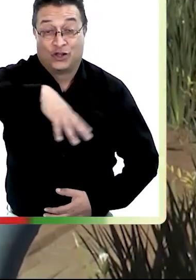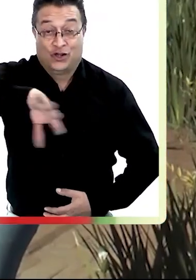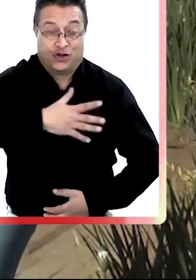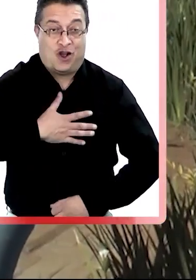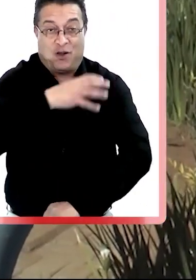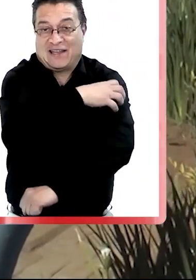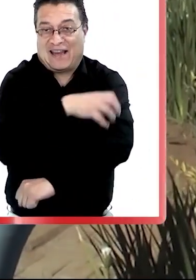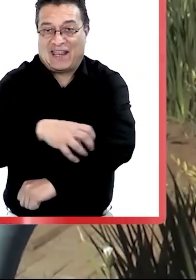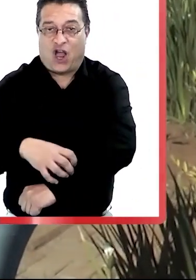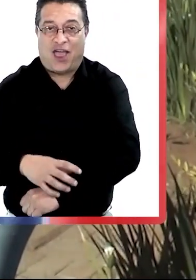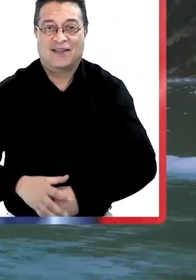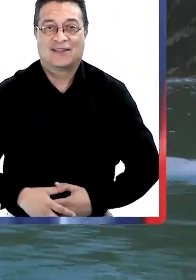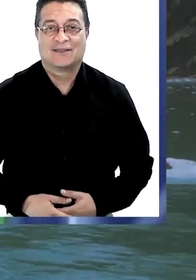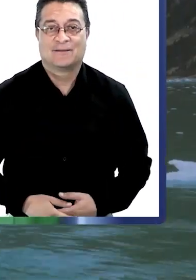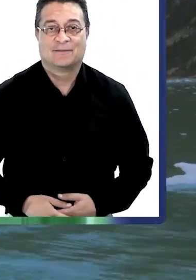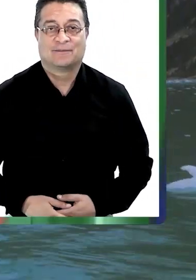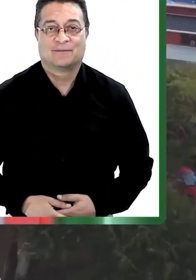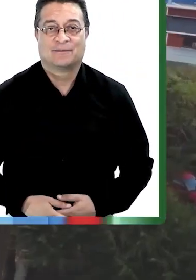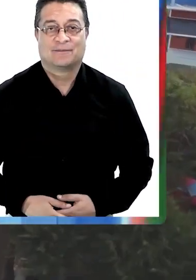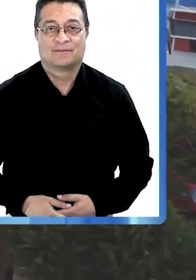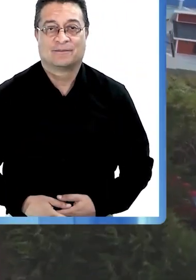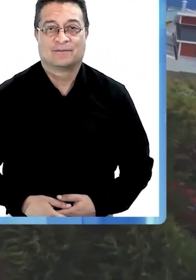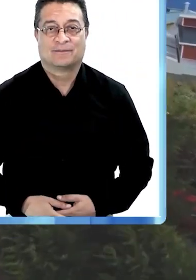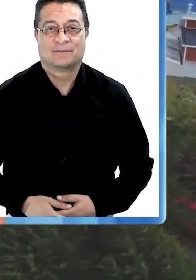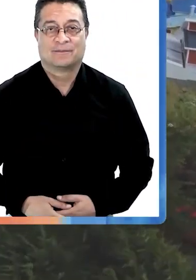Somos las regiones.